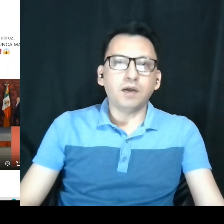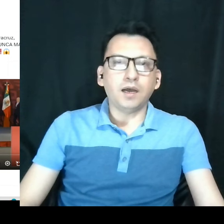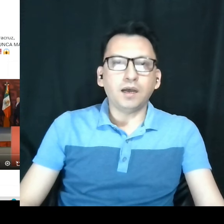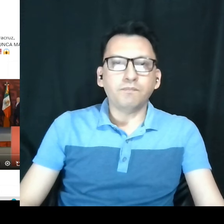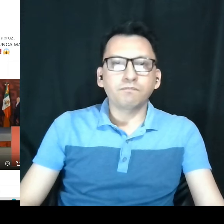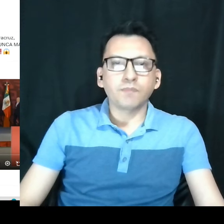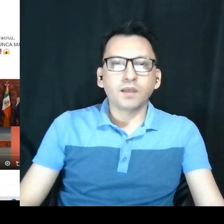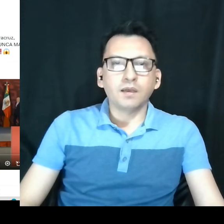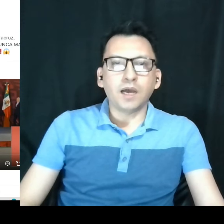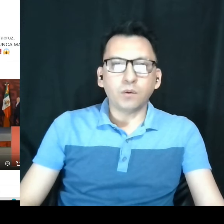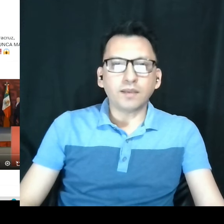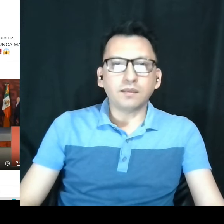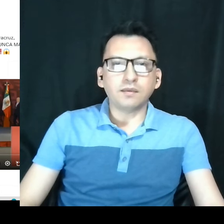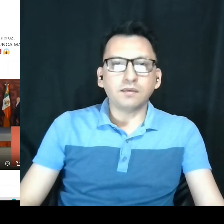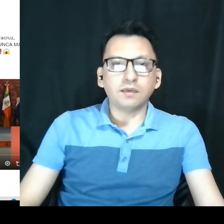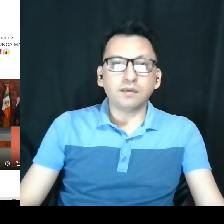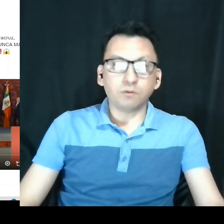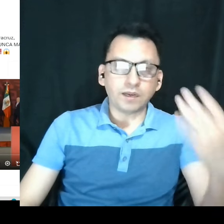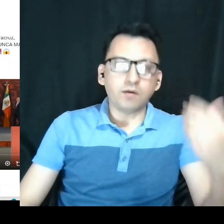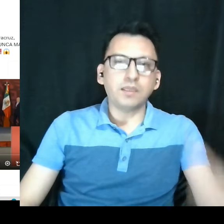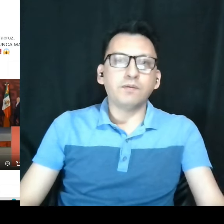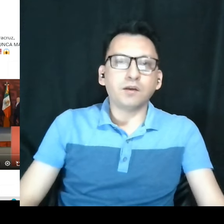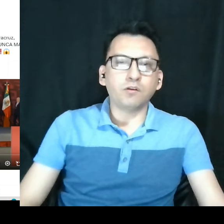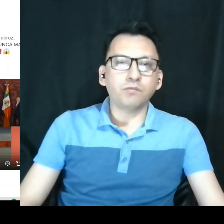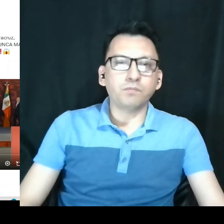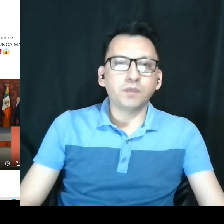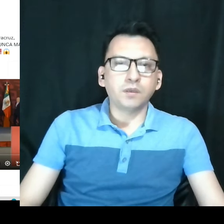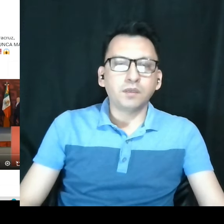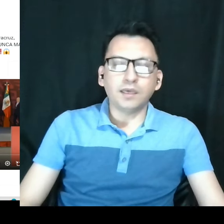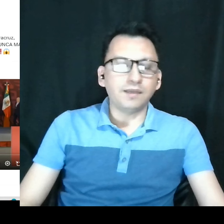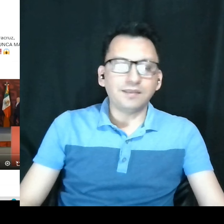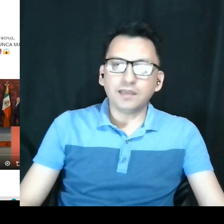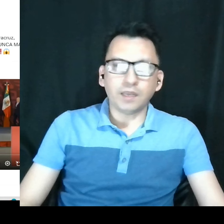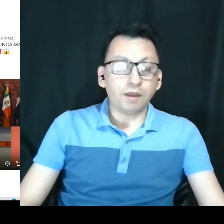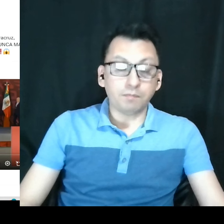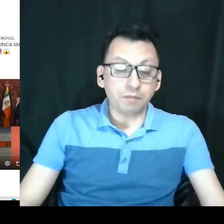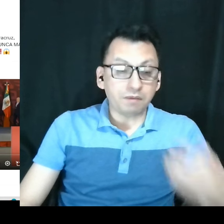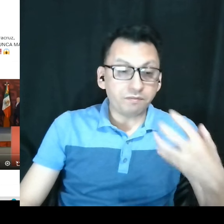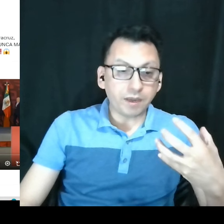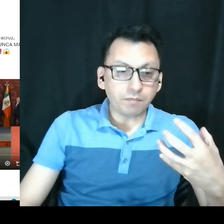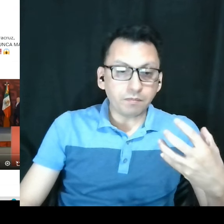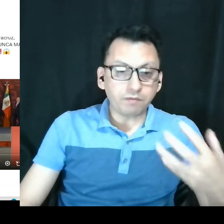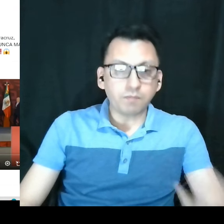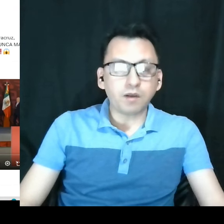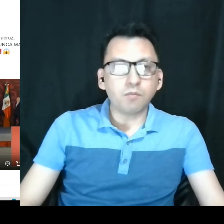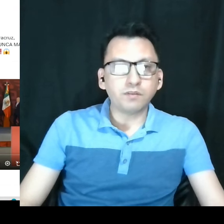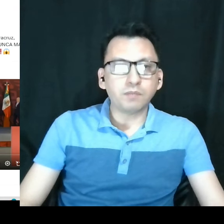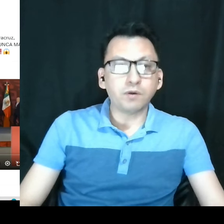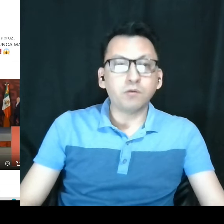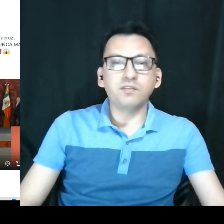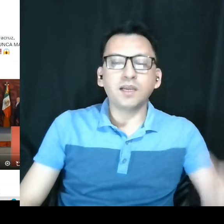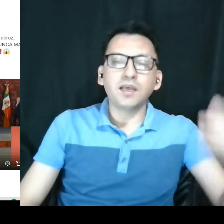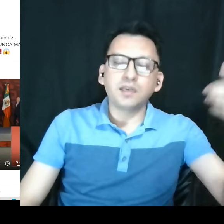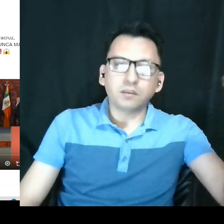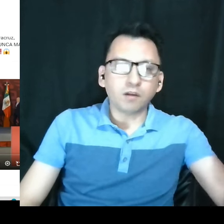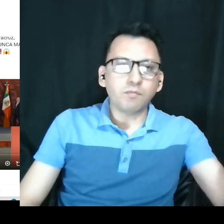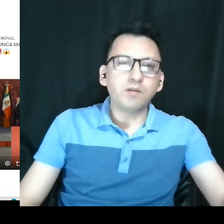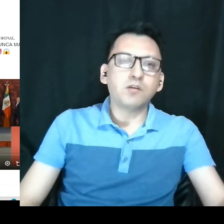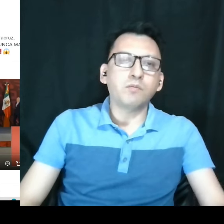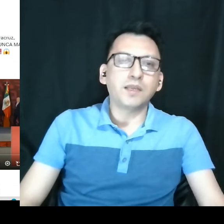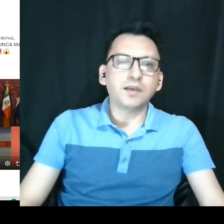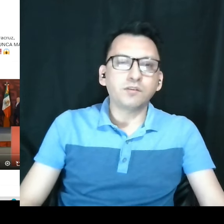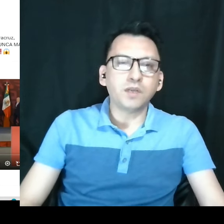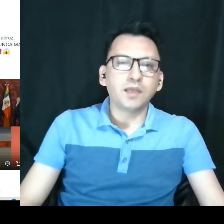beneficiando a a Duarte exgobernador de Veracruz eh es increíble me me enferma me enferma cómo está el poder judicial Y